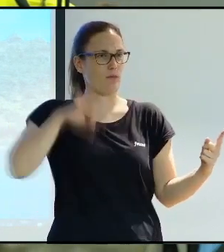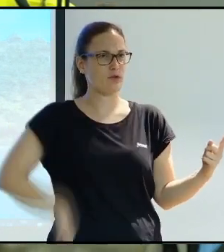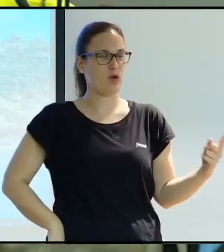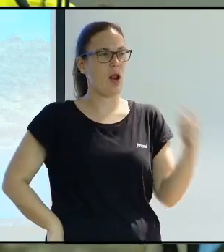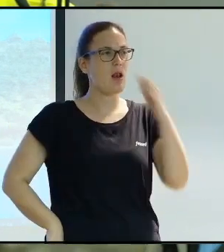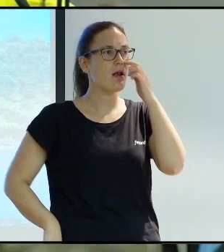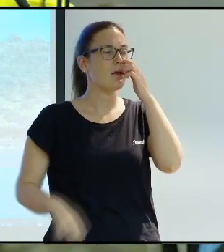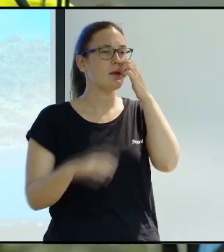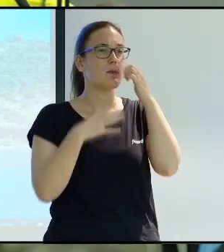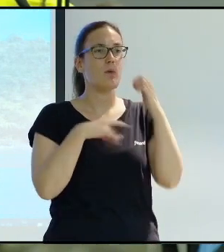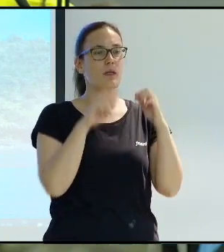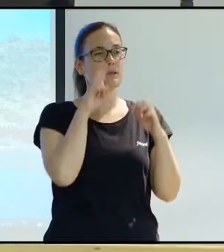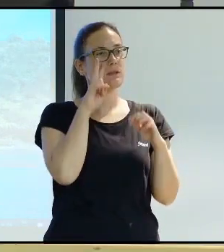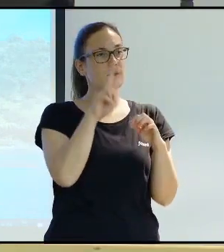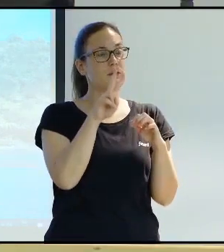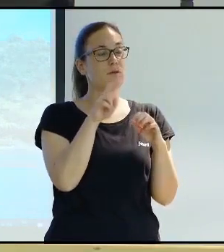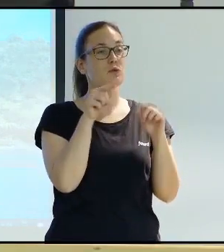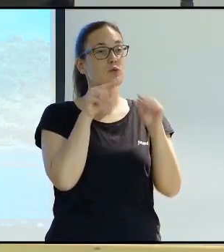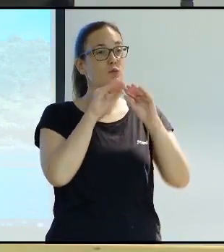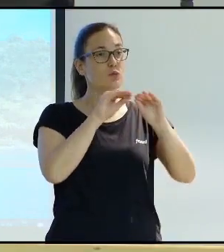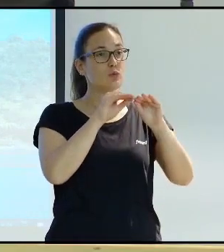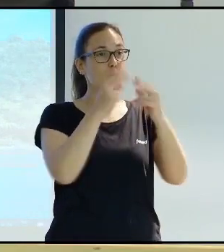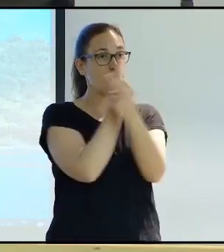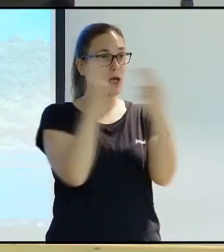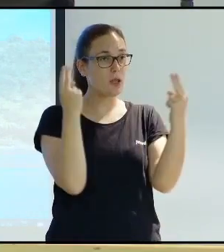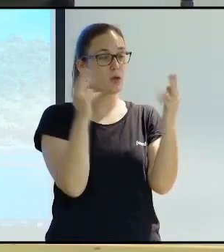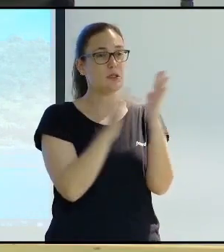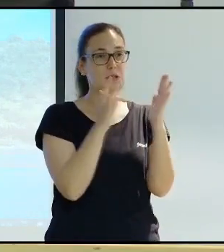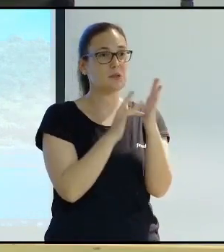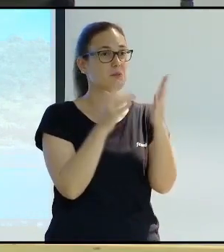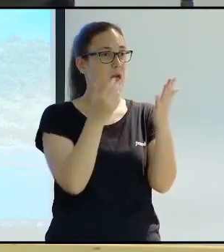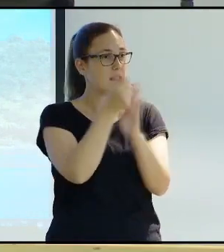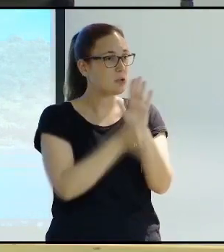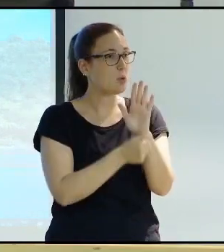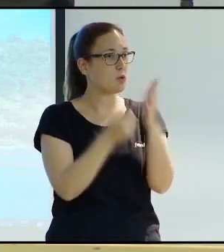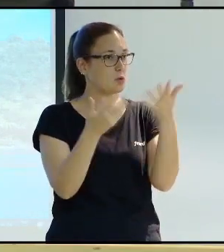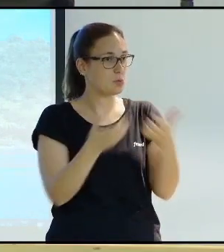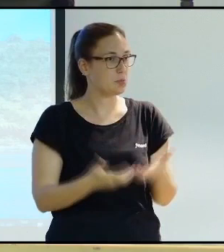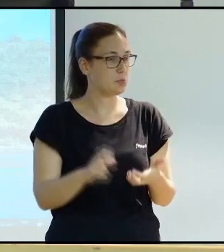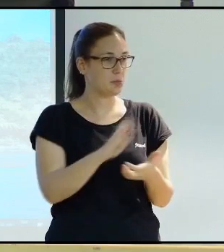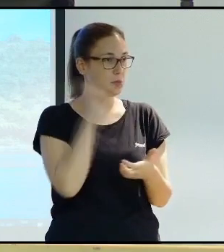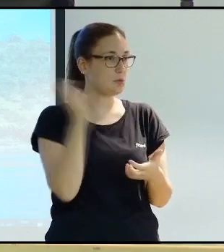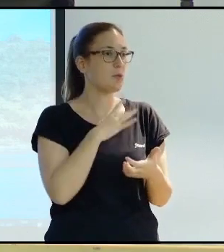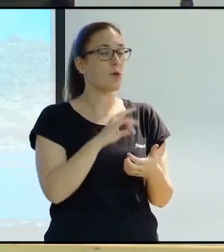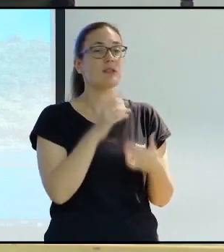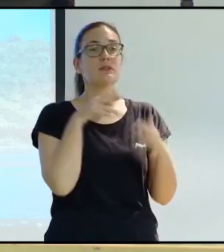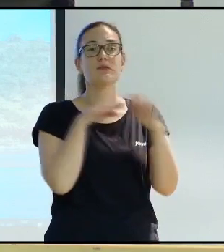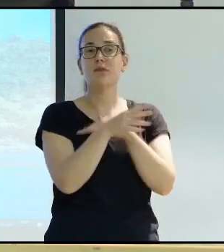puede consultar tanto sus publicaciones, libros, etcétera, en la